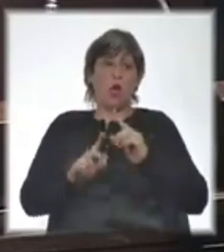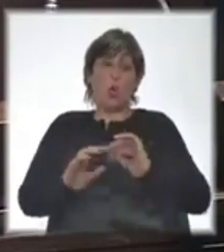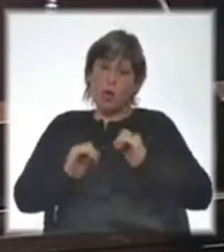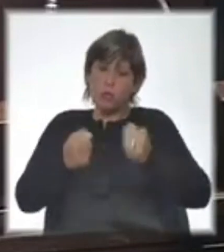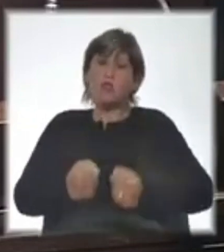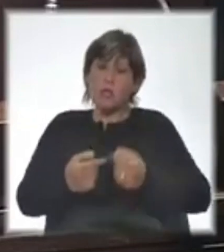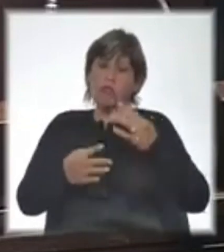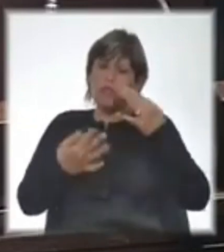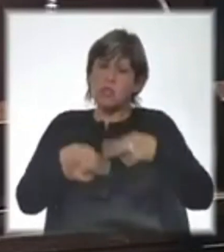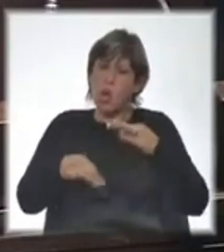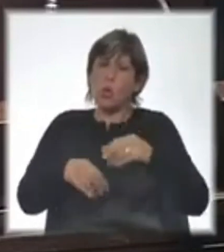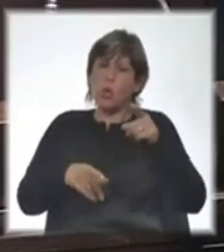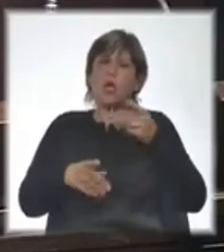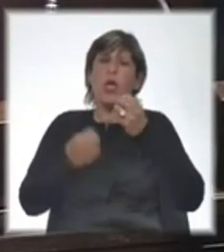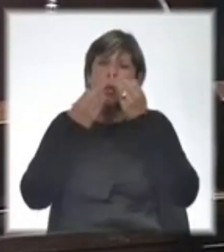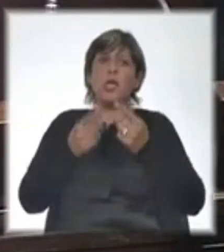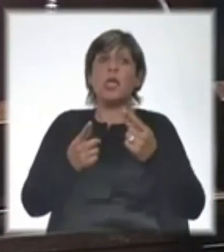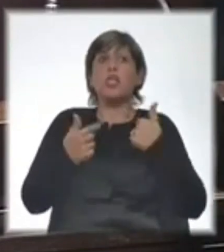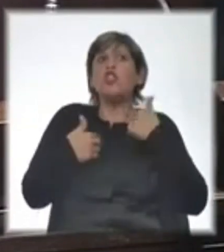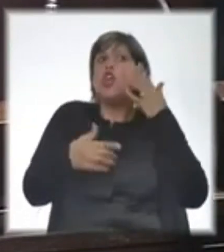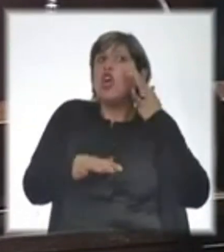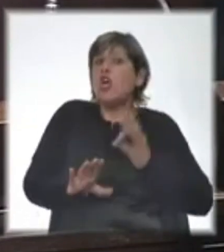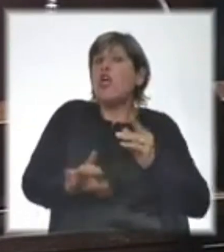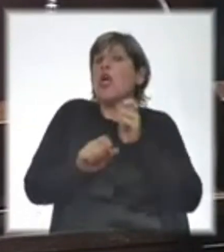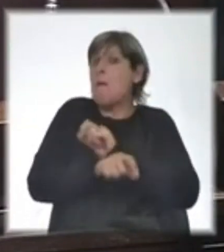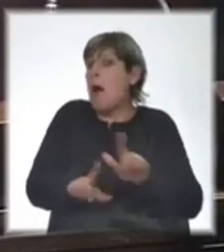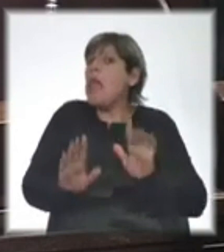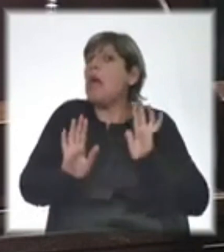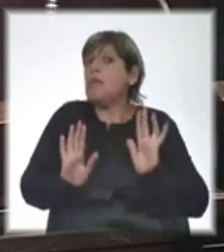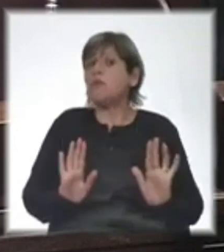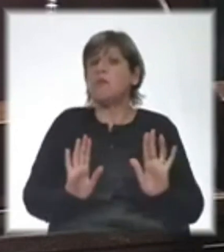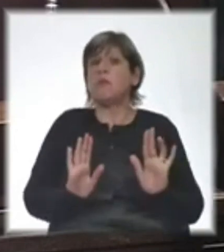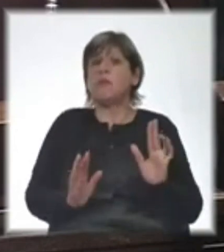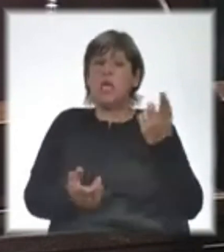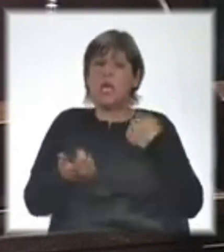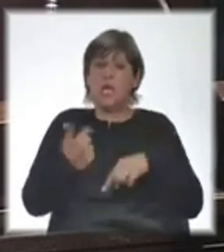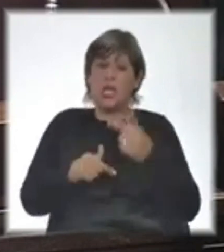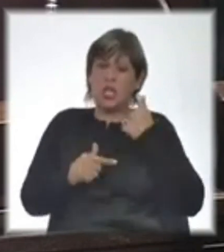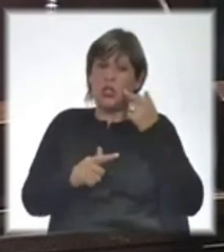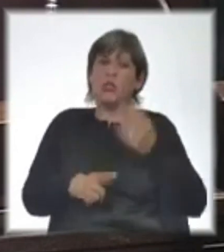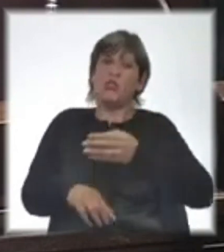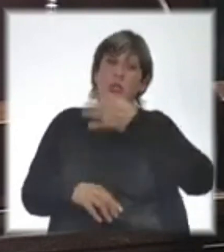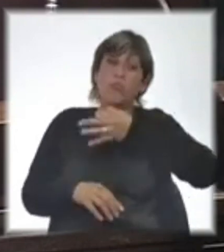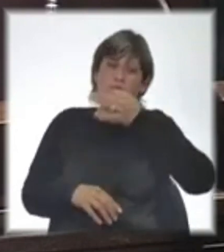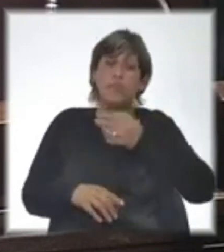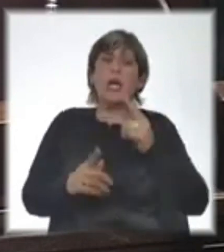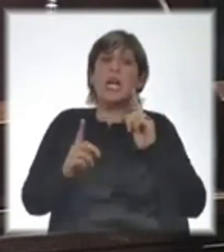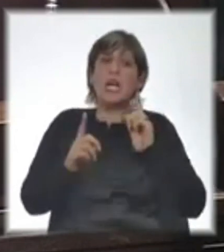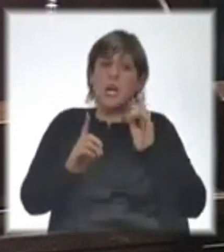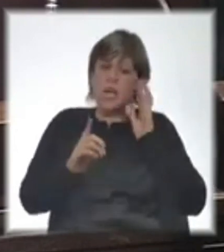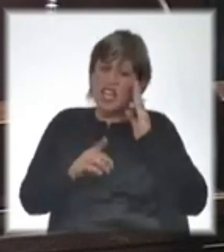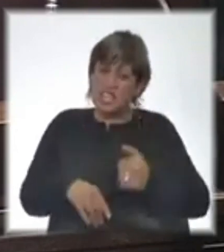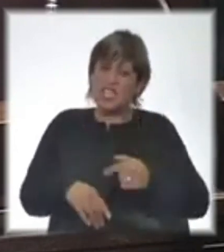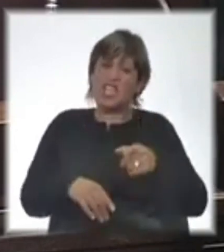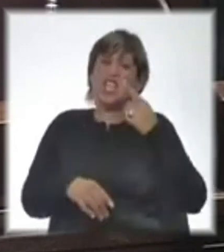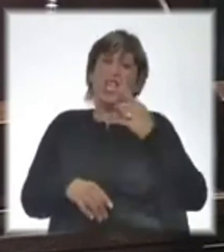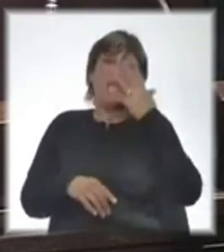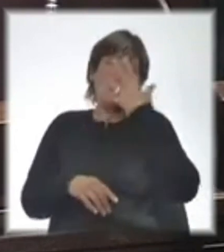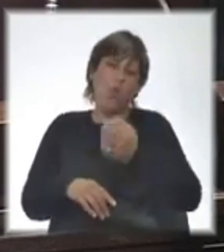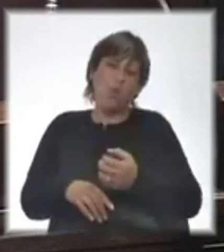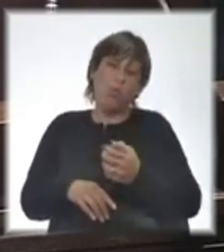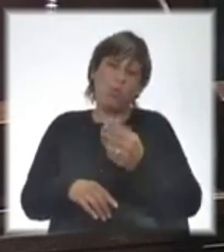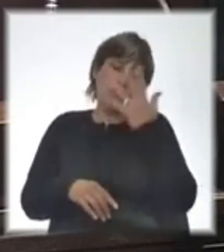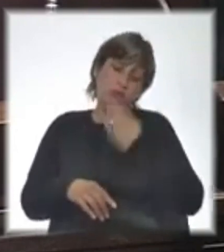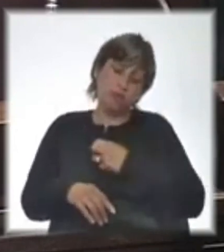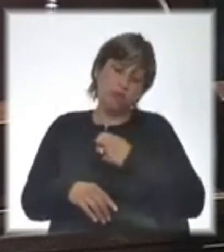que es buena. Yo creo que es mala. Entonces, en mi discurso, que sé que aburro, un diputado del Partido